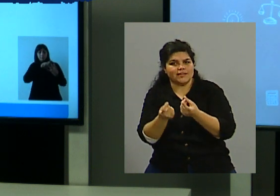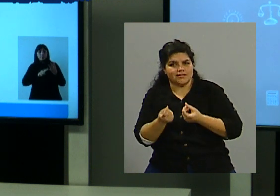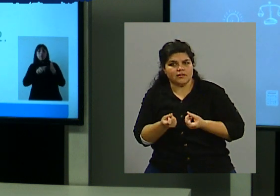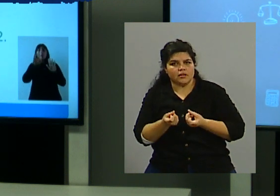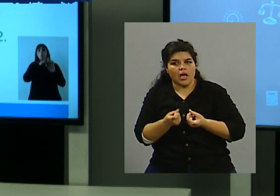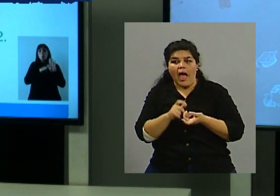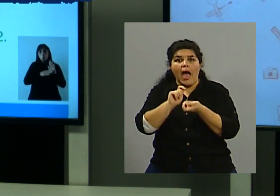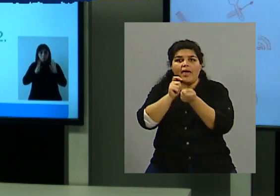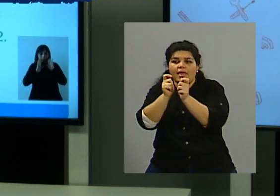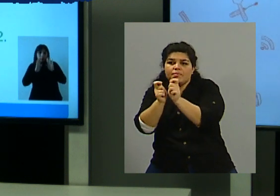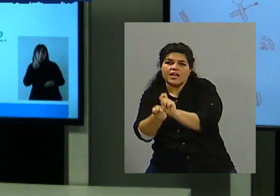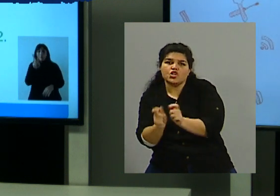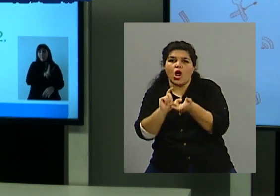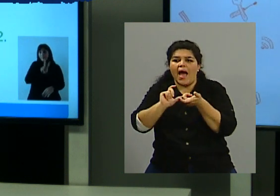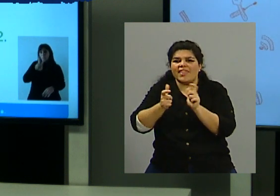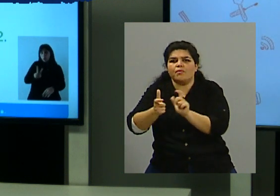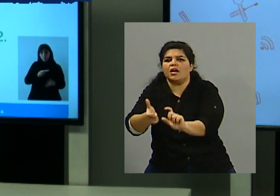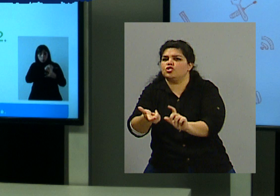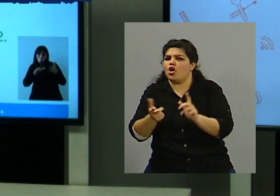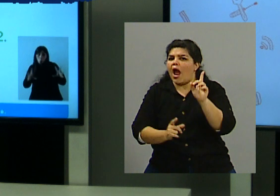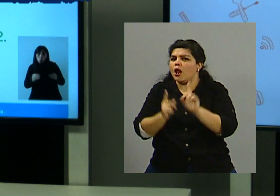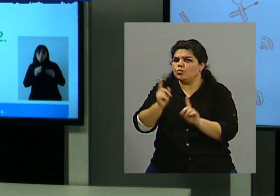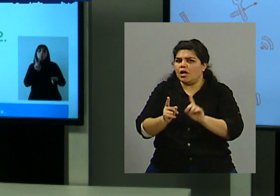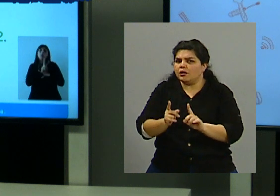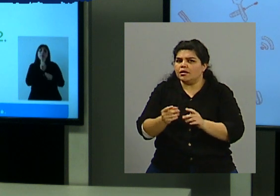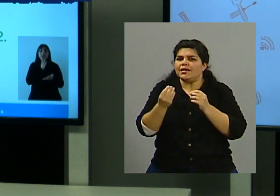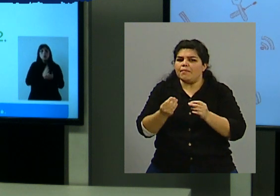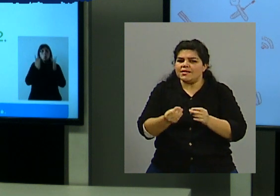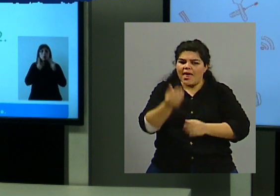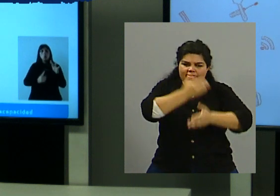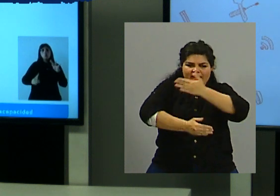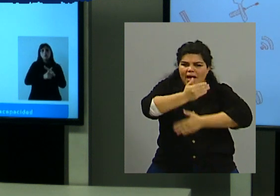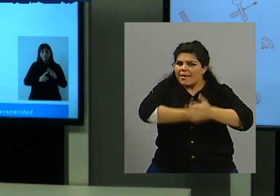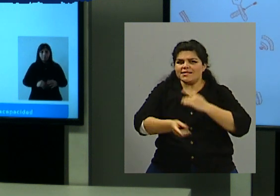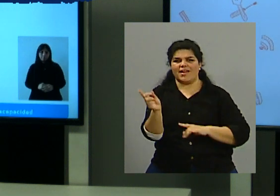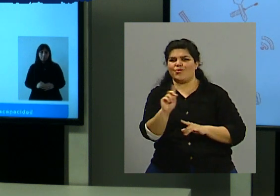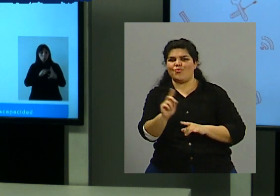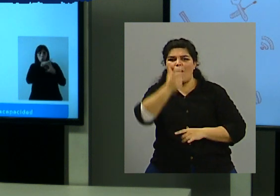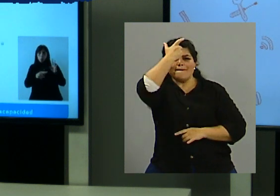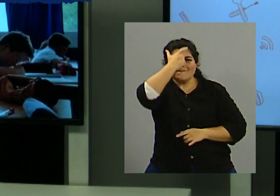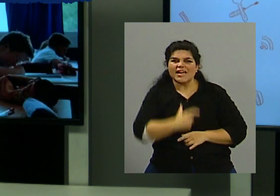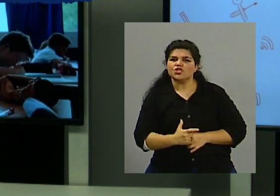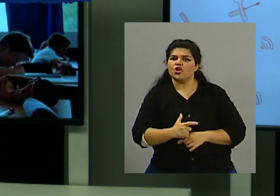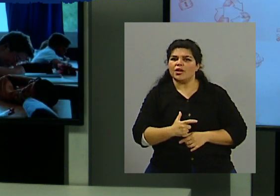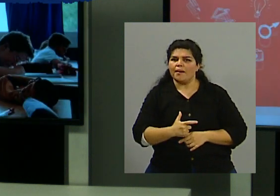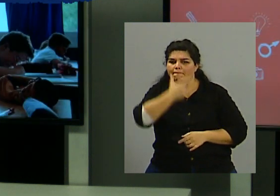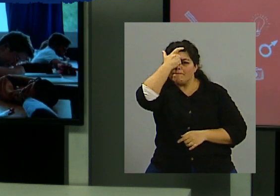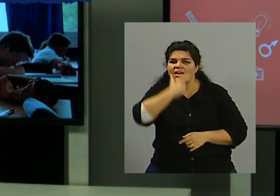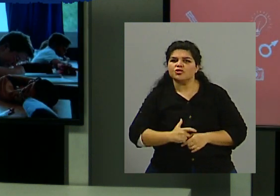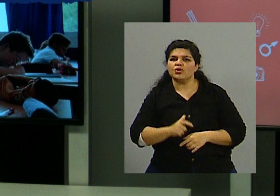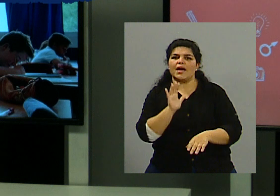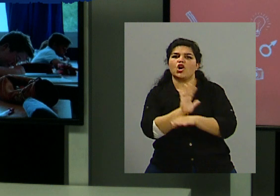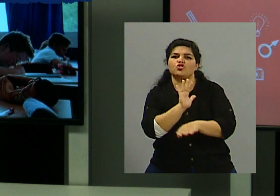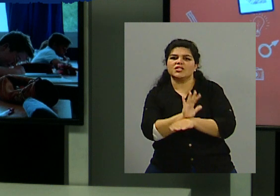tenerlo presente, pero no es la discapacidad, es la ujú, persona. Y en ese concepto de persona, esa